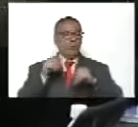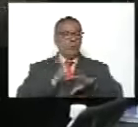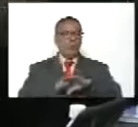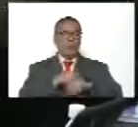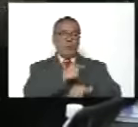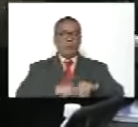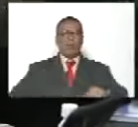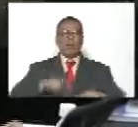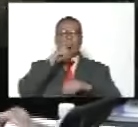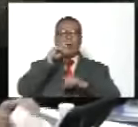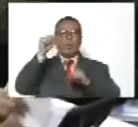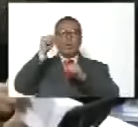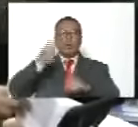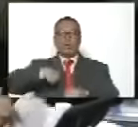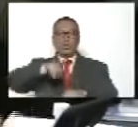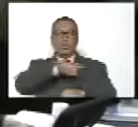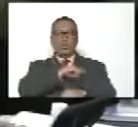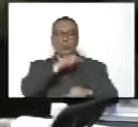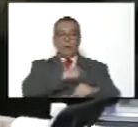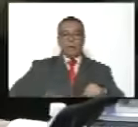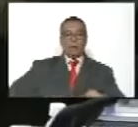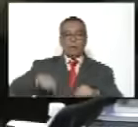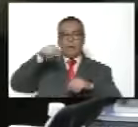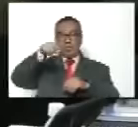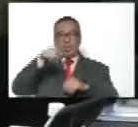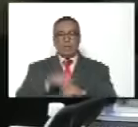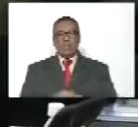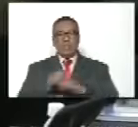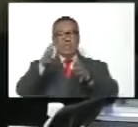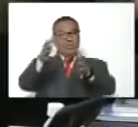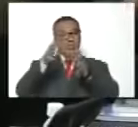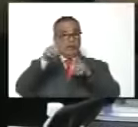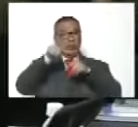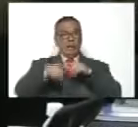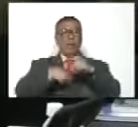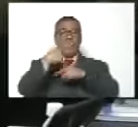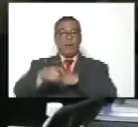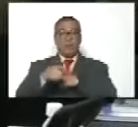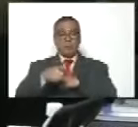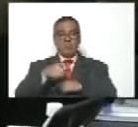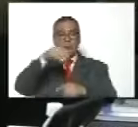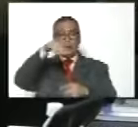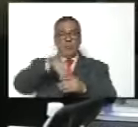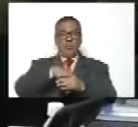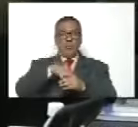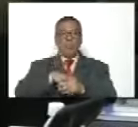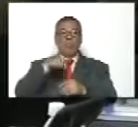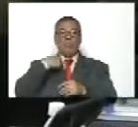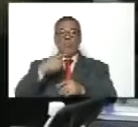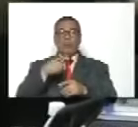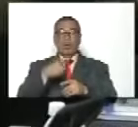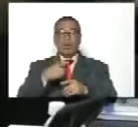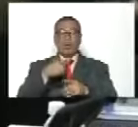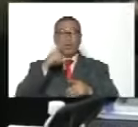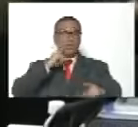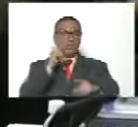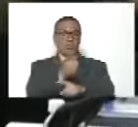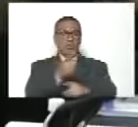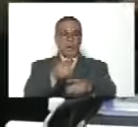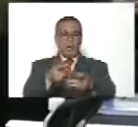el presidente Maduro, nuestro presidente actual y candidato triunfador para la próxima elección, ordena